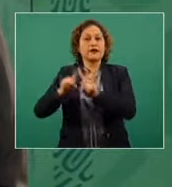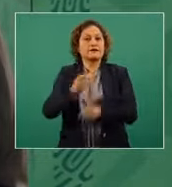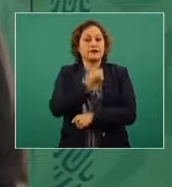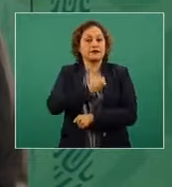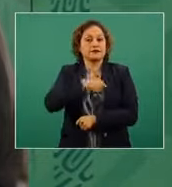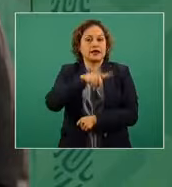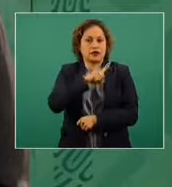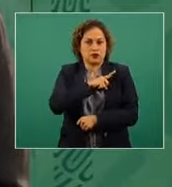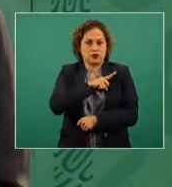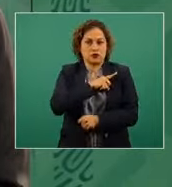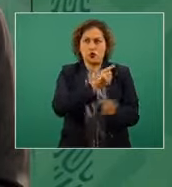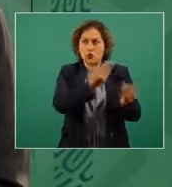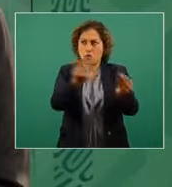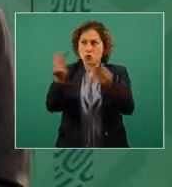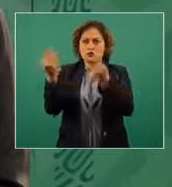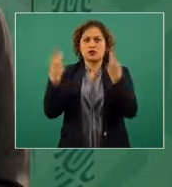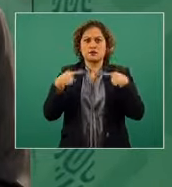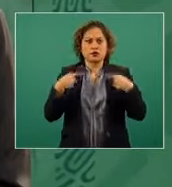inmensa mayoría,